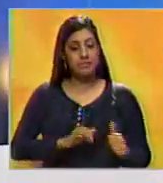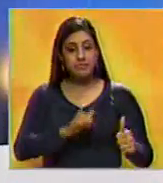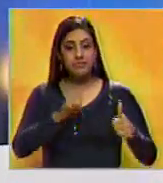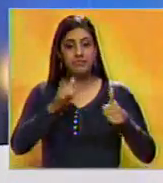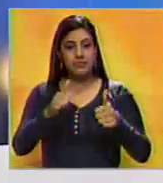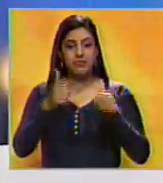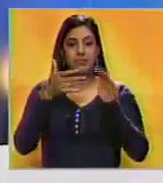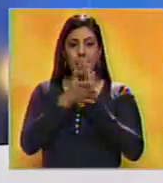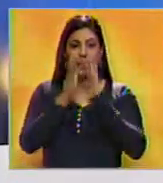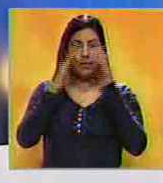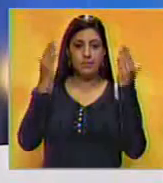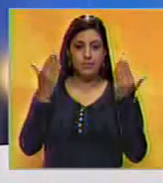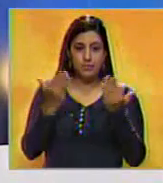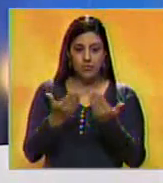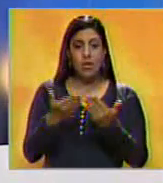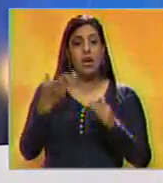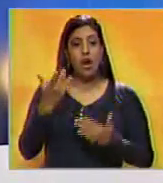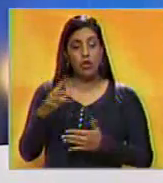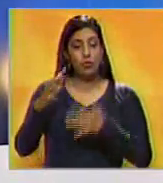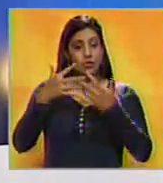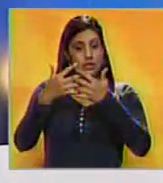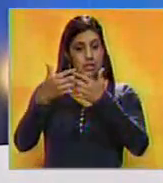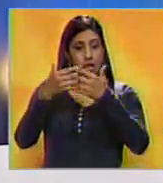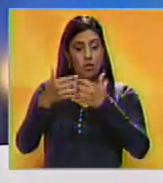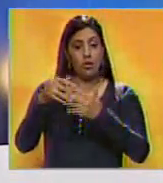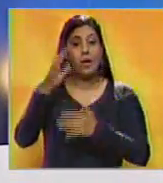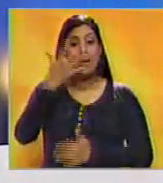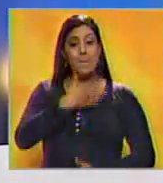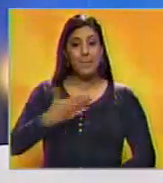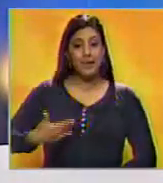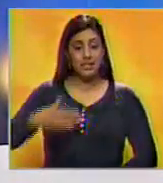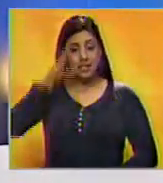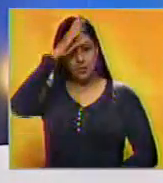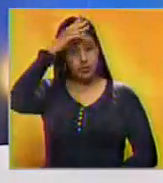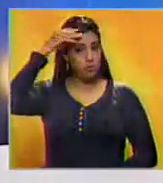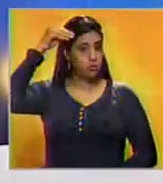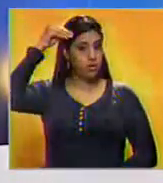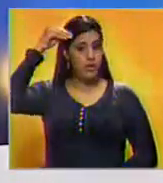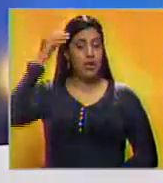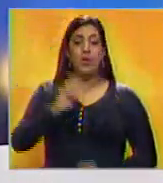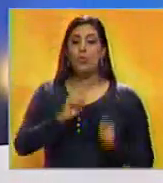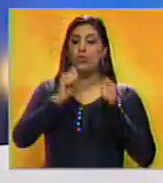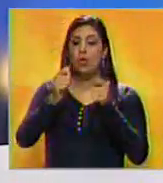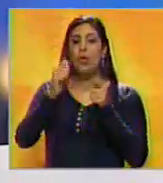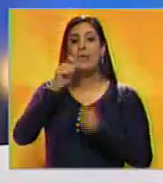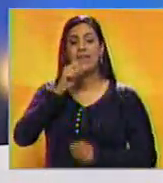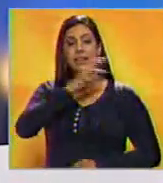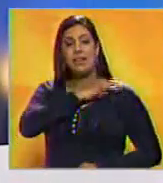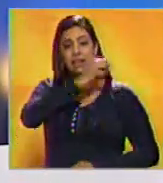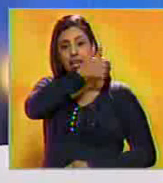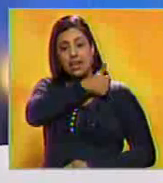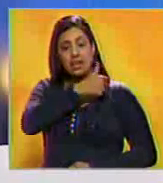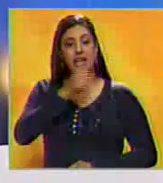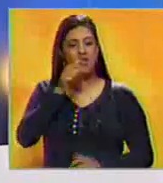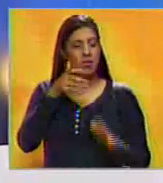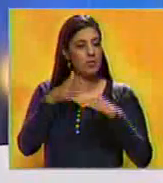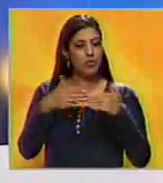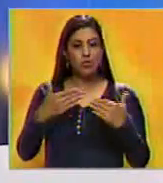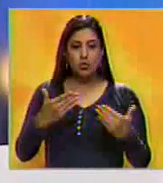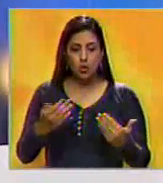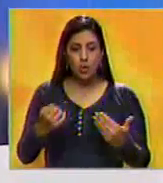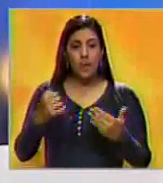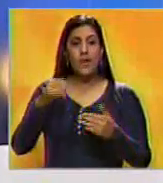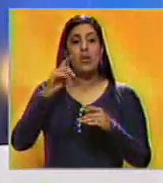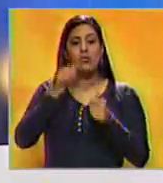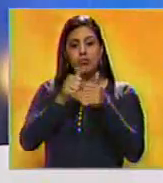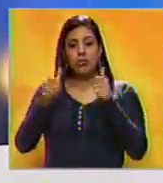Iniciamos nuestro recorrido por lo que pasa en el mundo en Estados Unidos, donde el presidente Donald Trump designó al teniente general Herbert Raymond McMaster